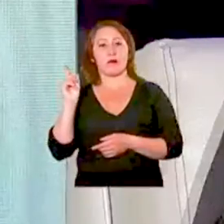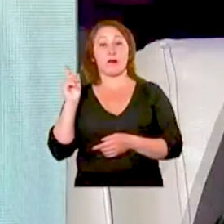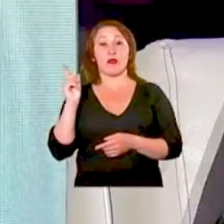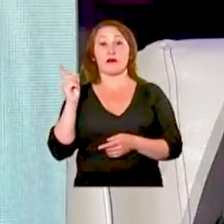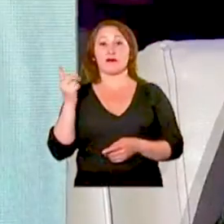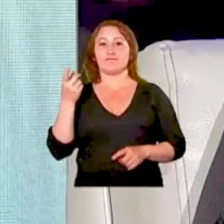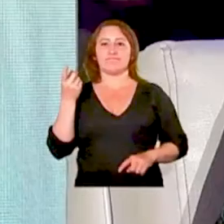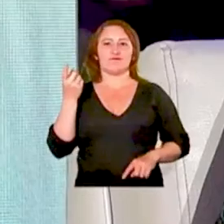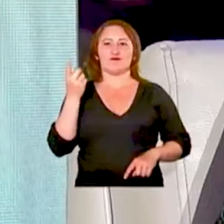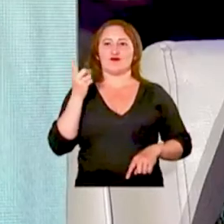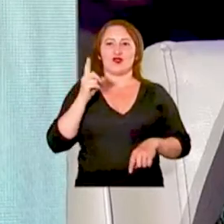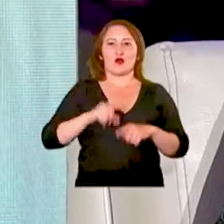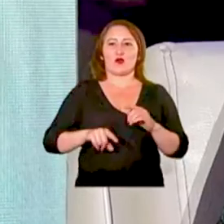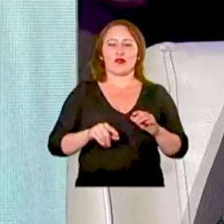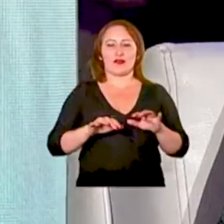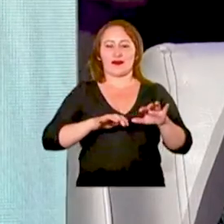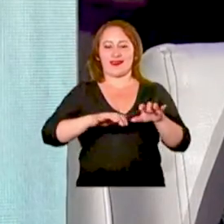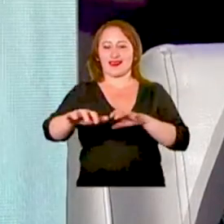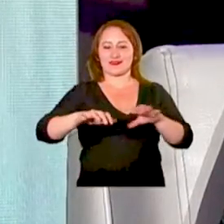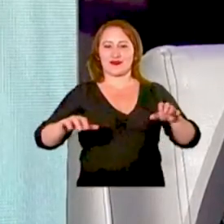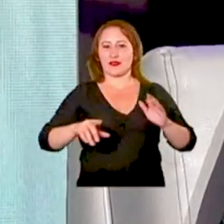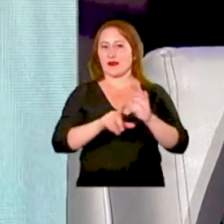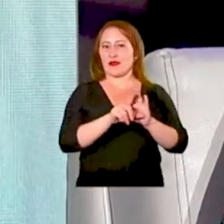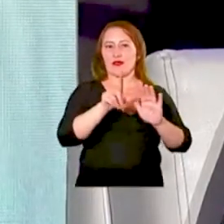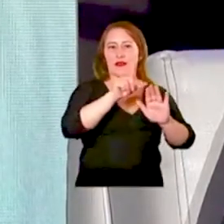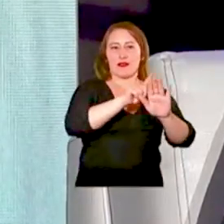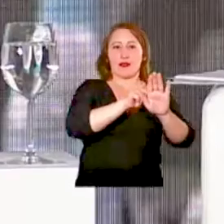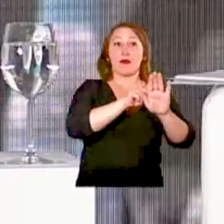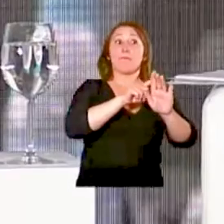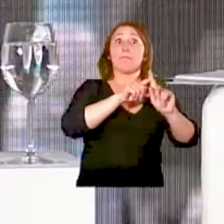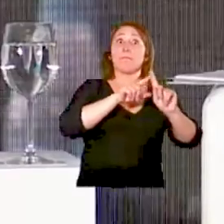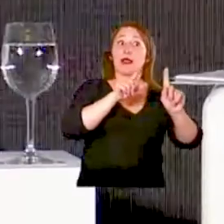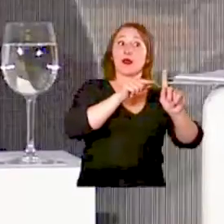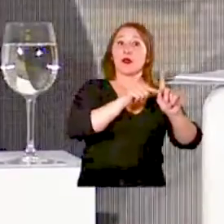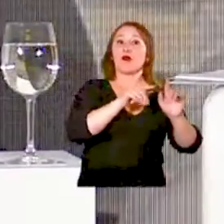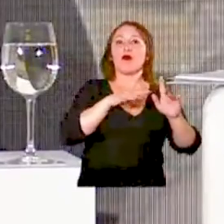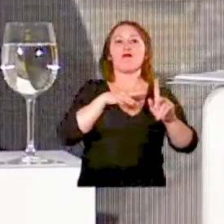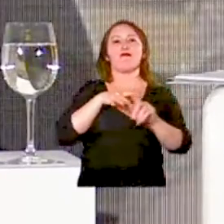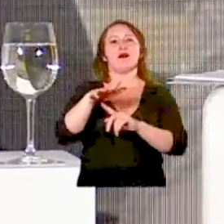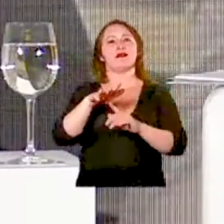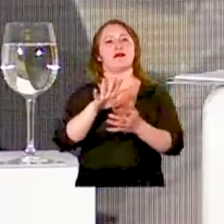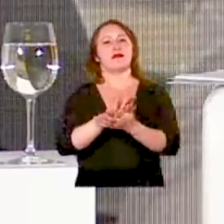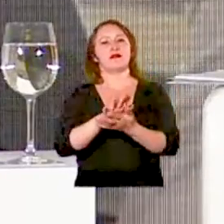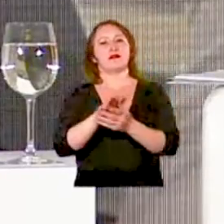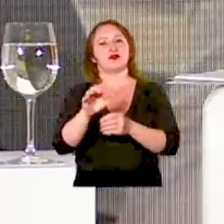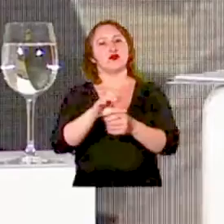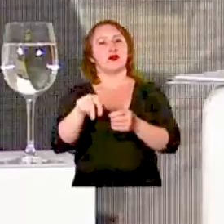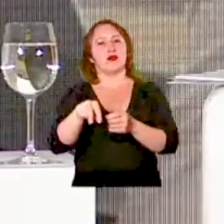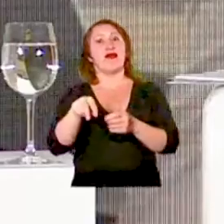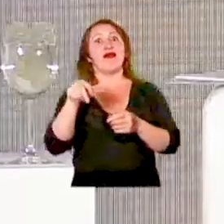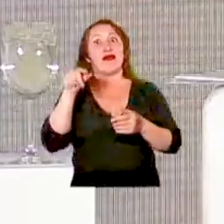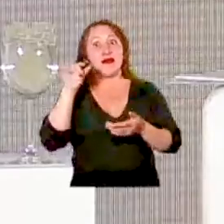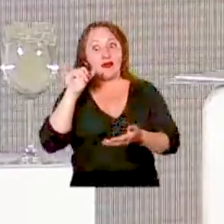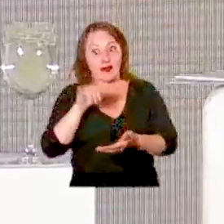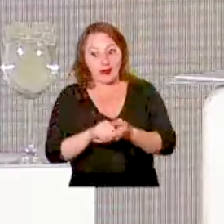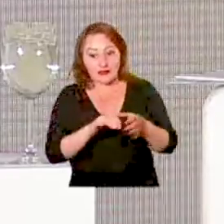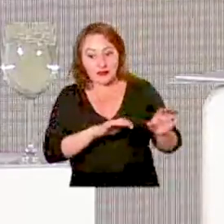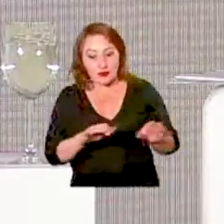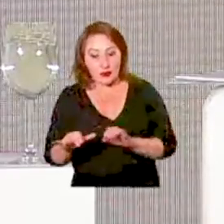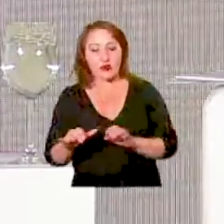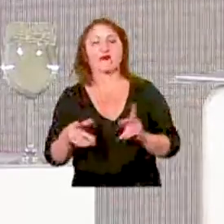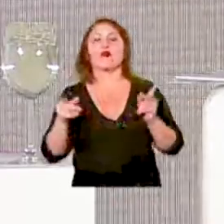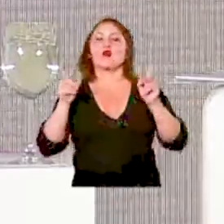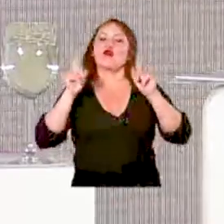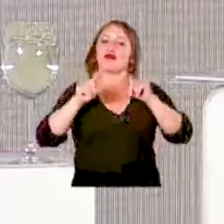podrían alcanzar a catalogarse como delitos, pero afectan la tranquilidad ciudadana y ese tipo de comportamientos